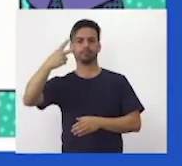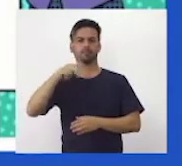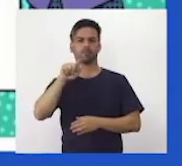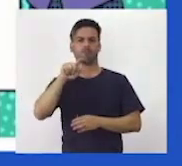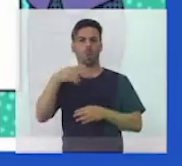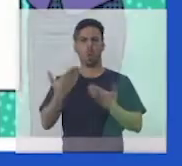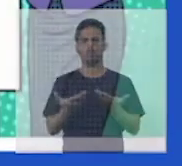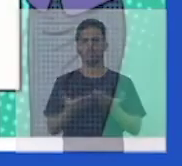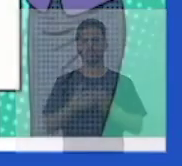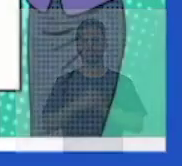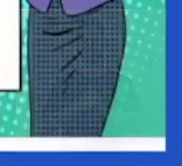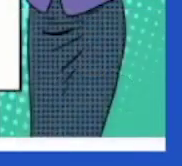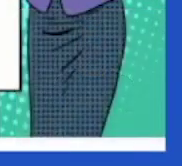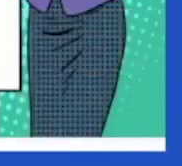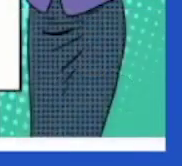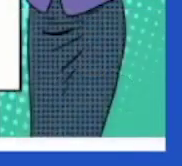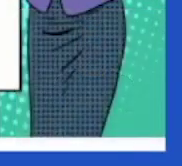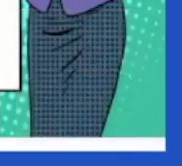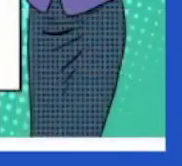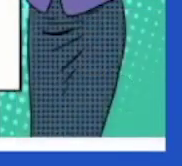¿Cómo lo haríamos?